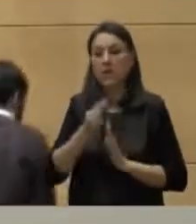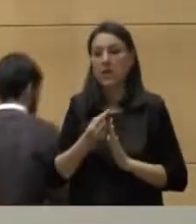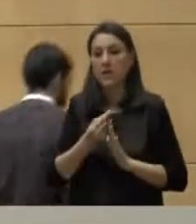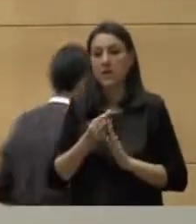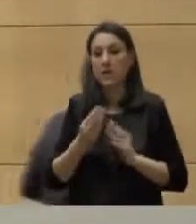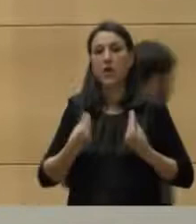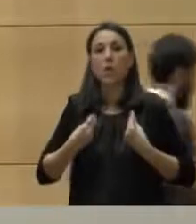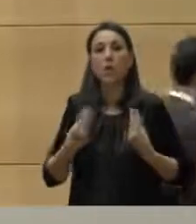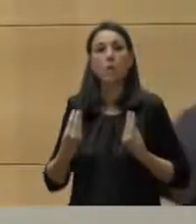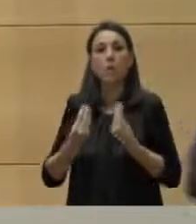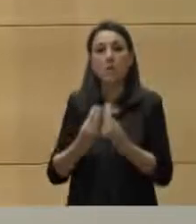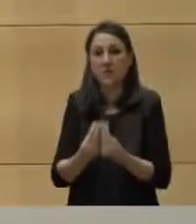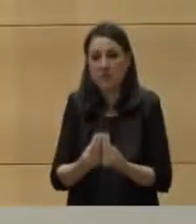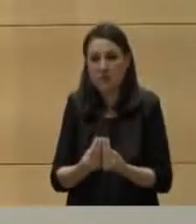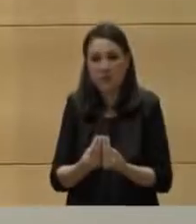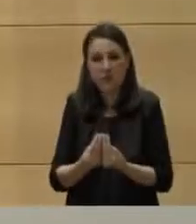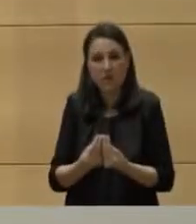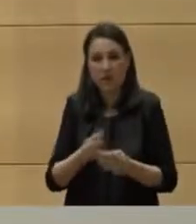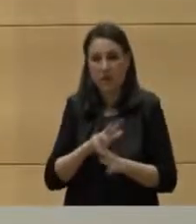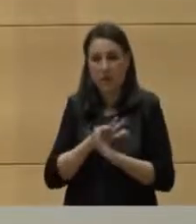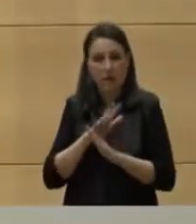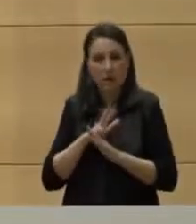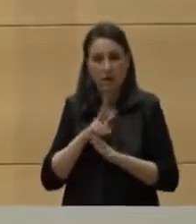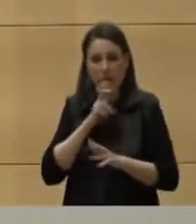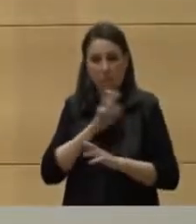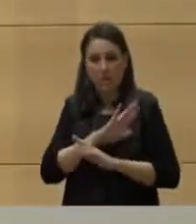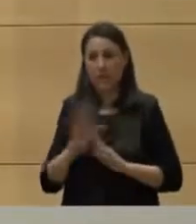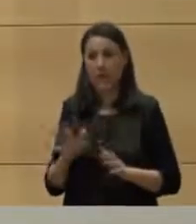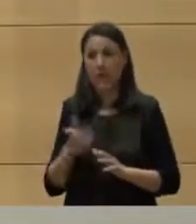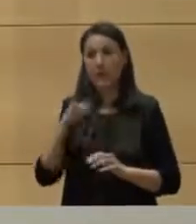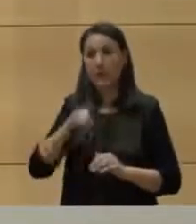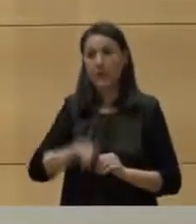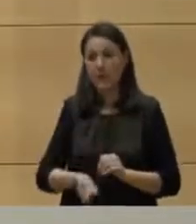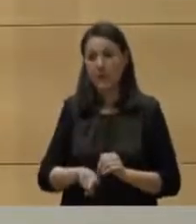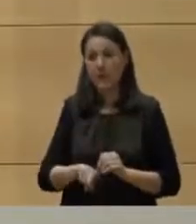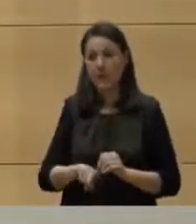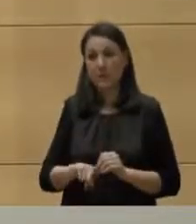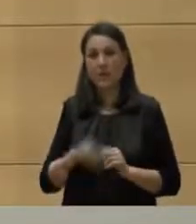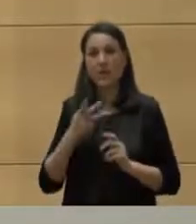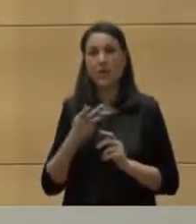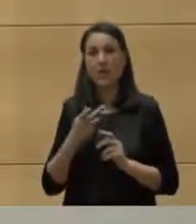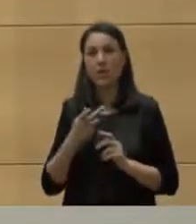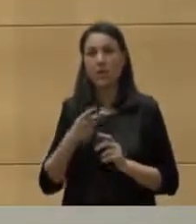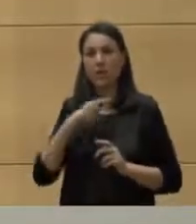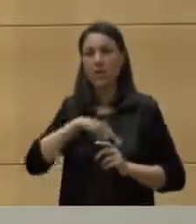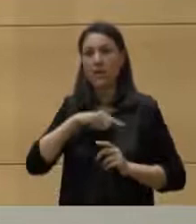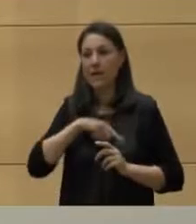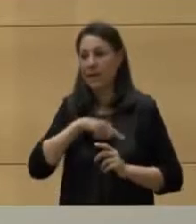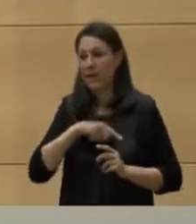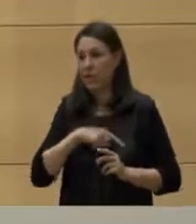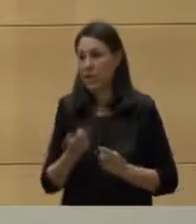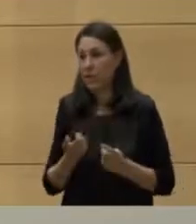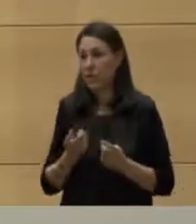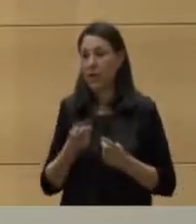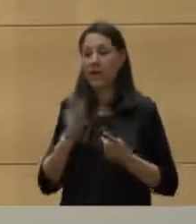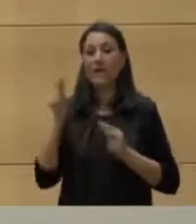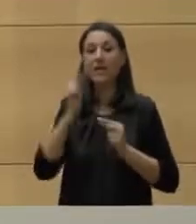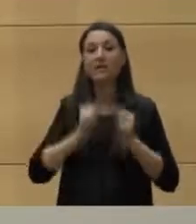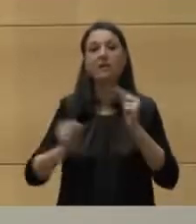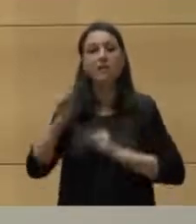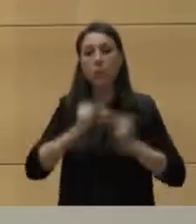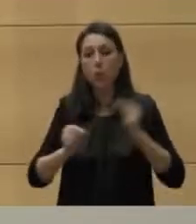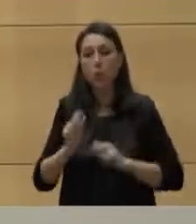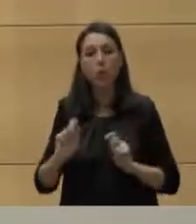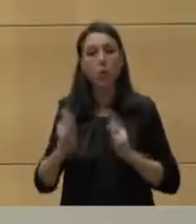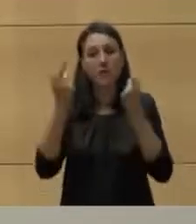y complicidades de facto. La ausencia de referentes éticos tanto en el discurso oficial como los modelos de